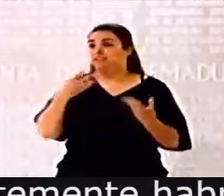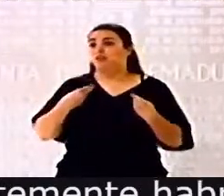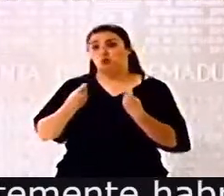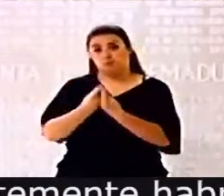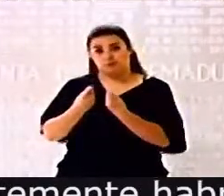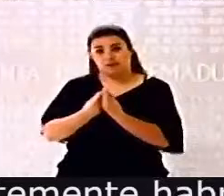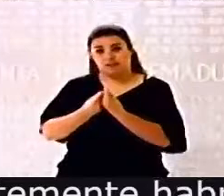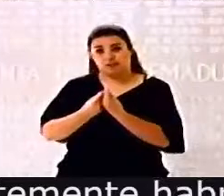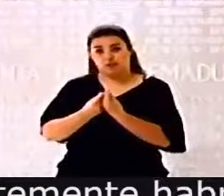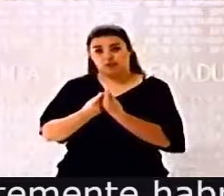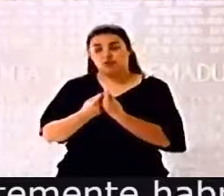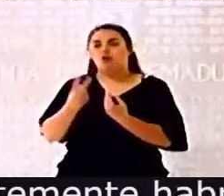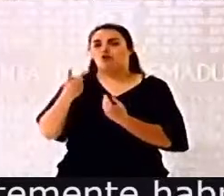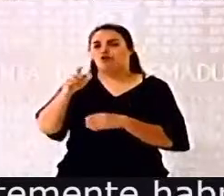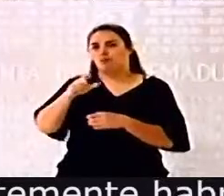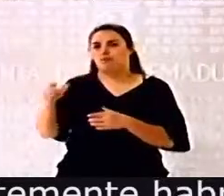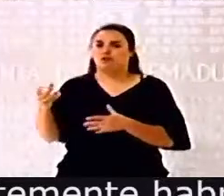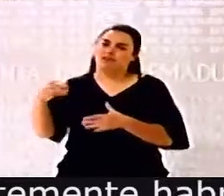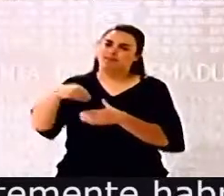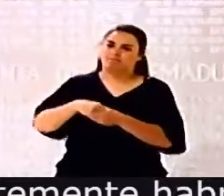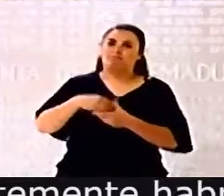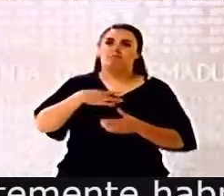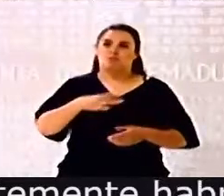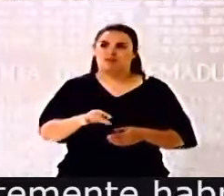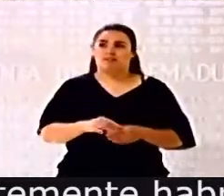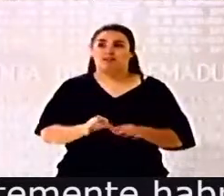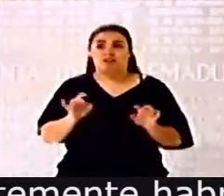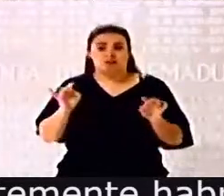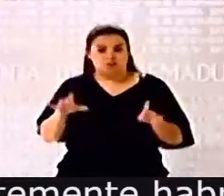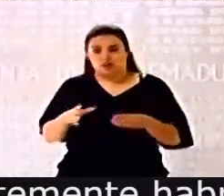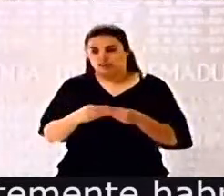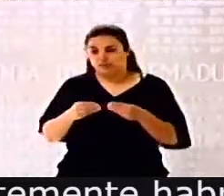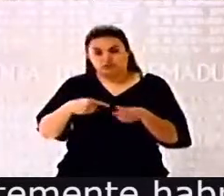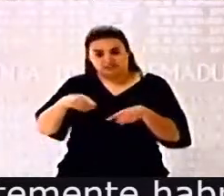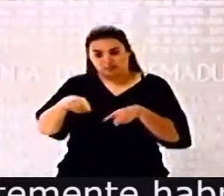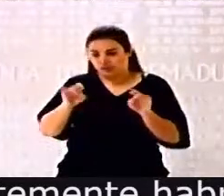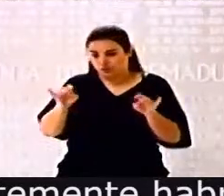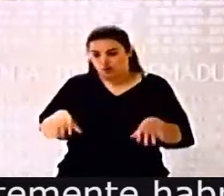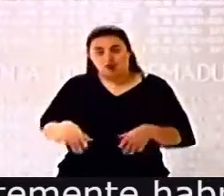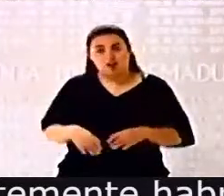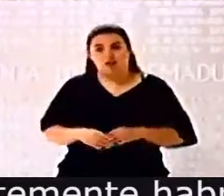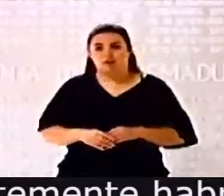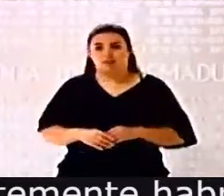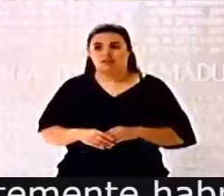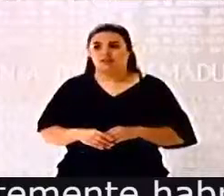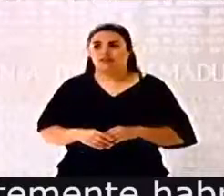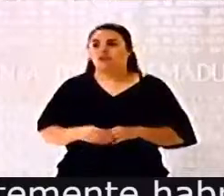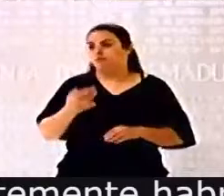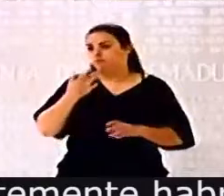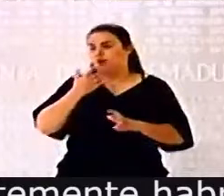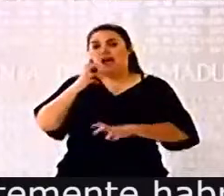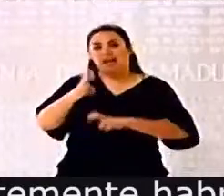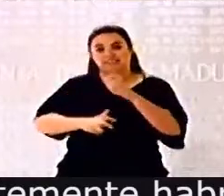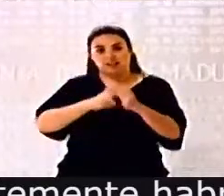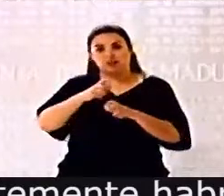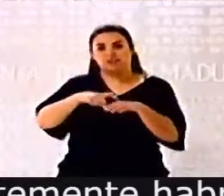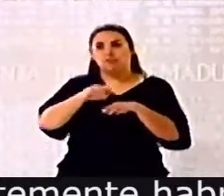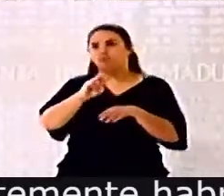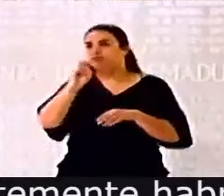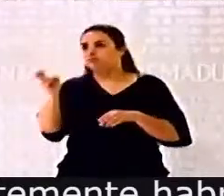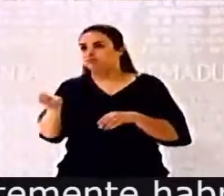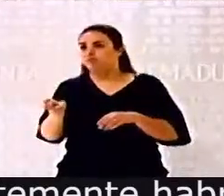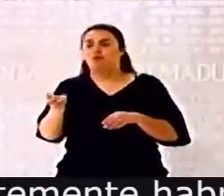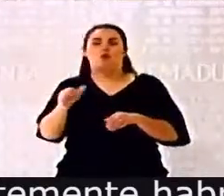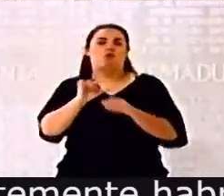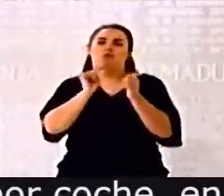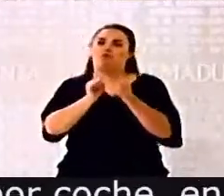convivientes, pueden ir 2 personas en el mismo coche, igual que se utiliza en el transporte. Y en las atracciones de otro tipo, pues de la